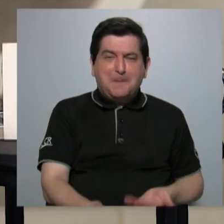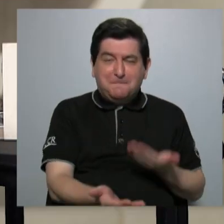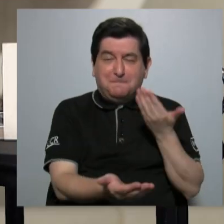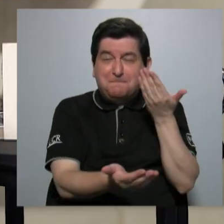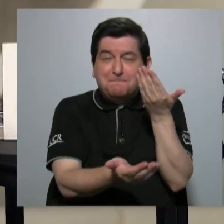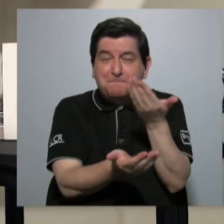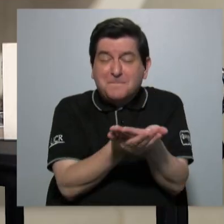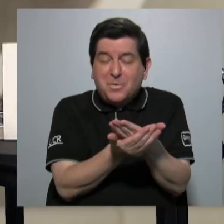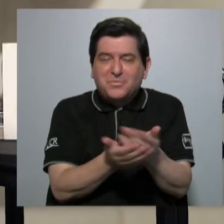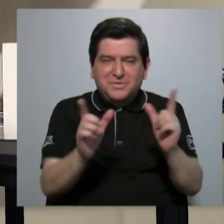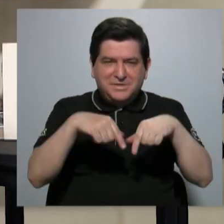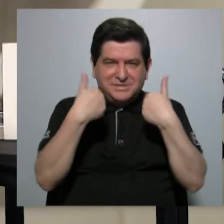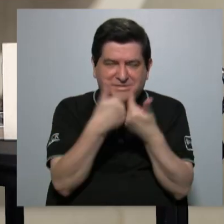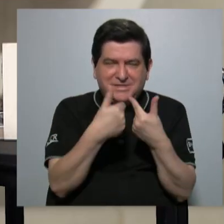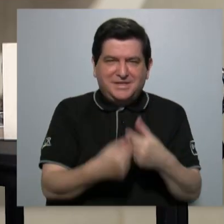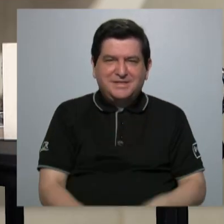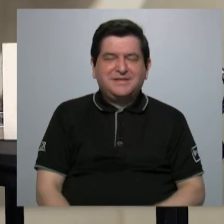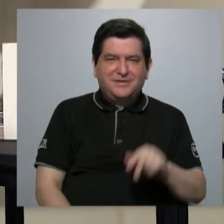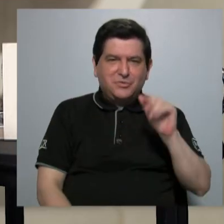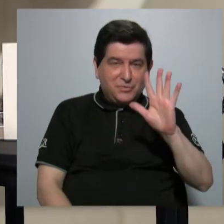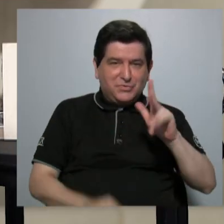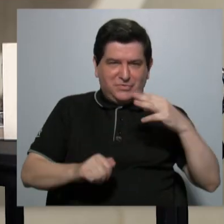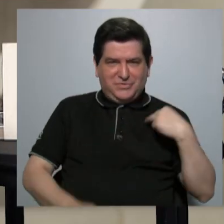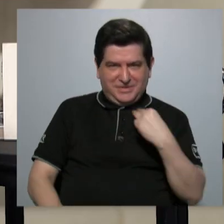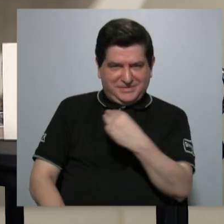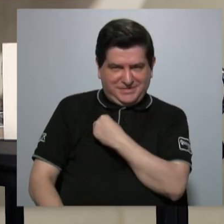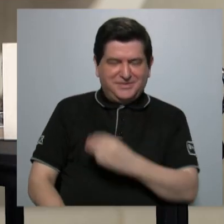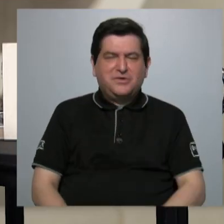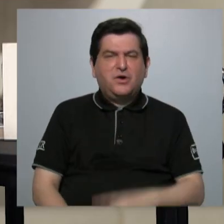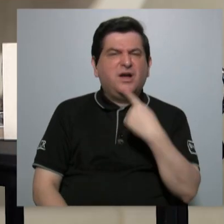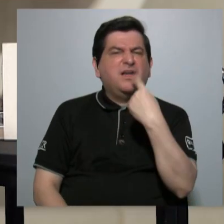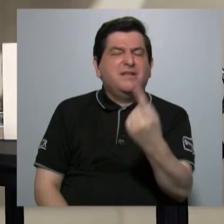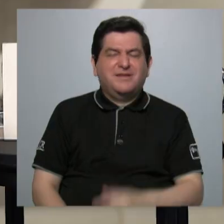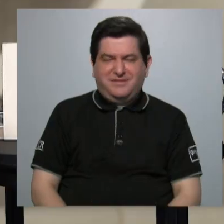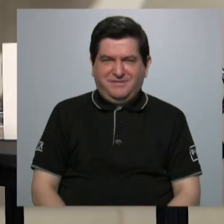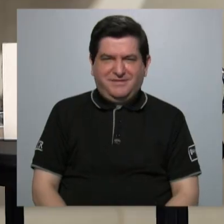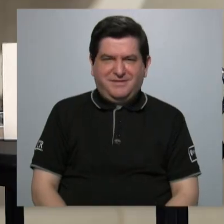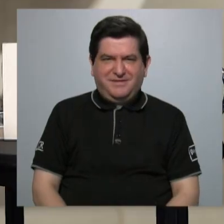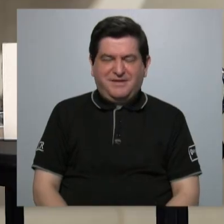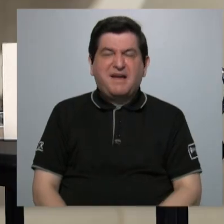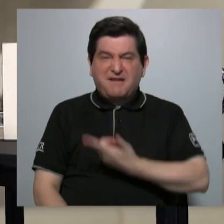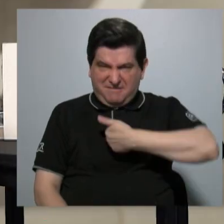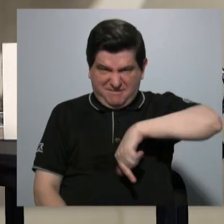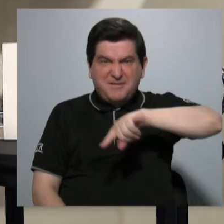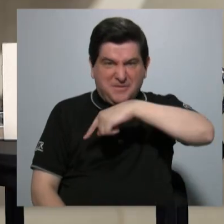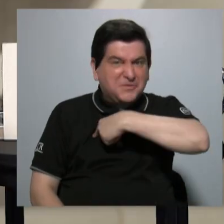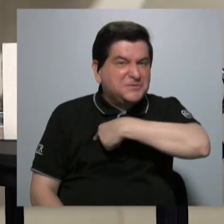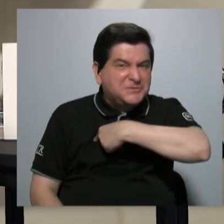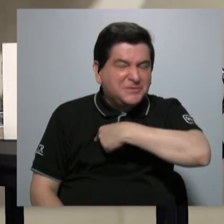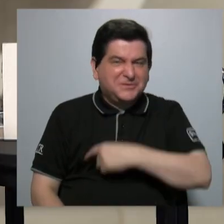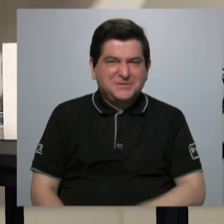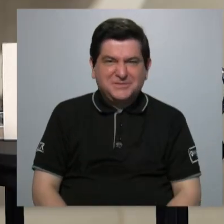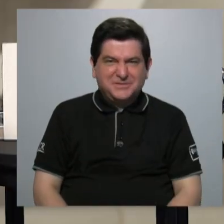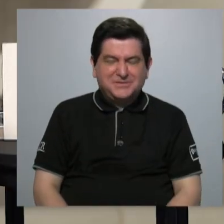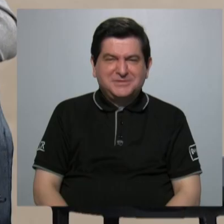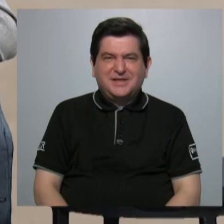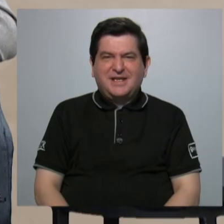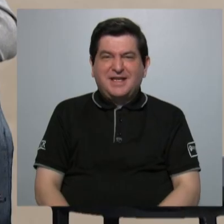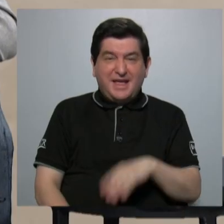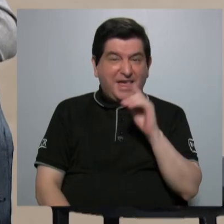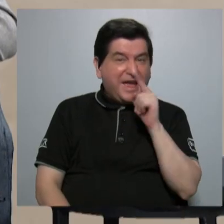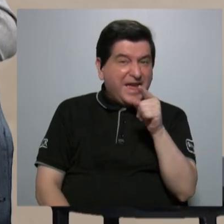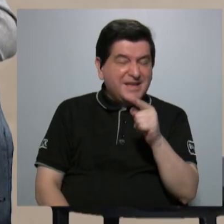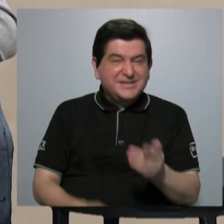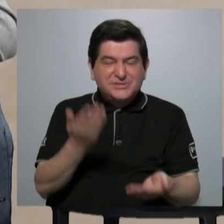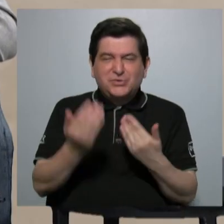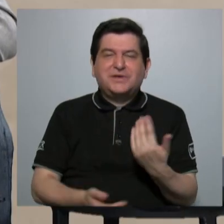del quinteto. Y entonces yo le dije inmediatamente, aquí vamos a traer... Bueno, ¿qué le parece si dejamos